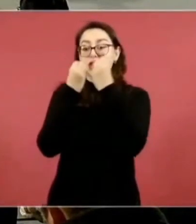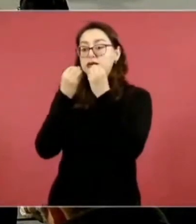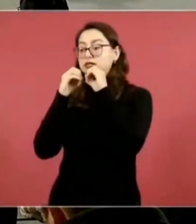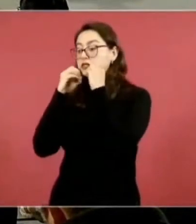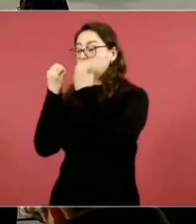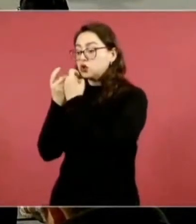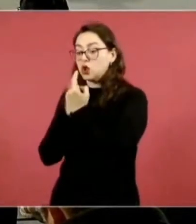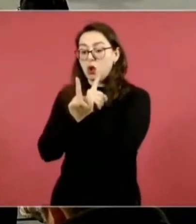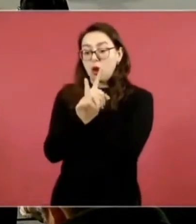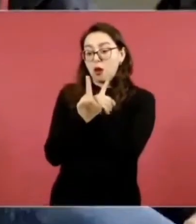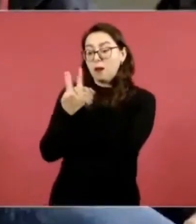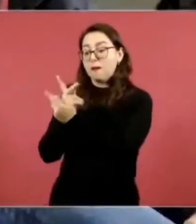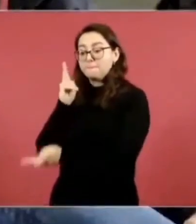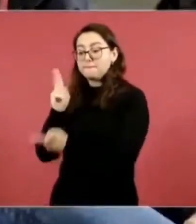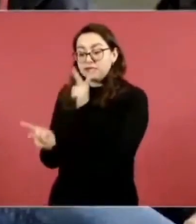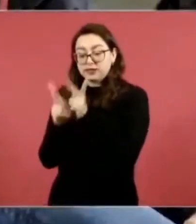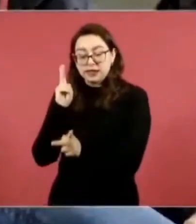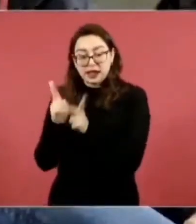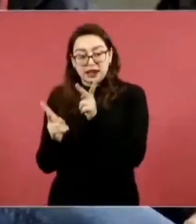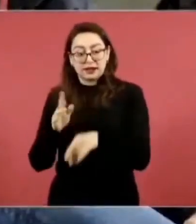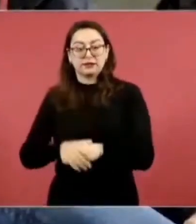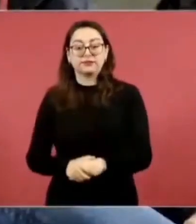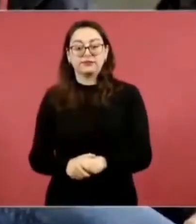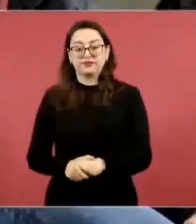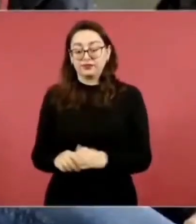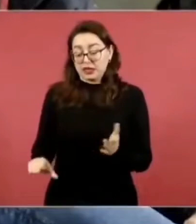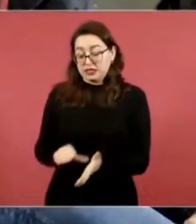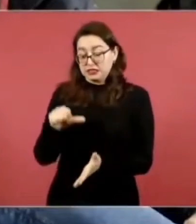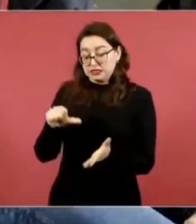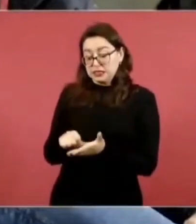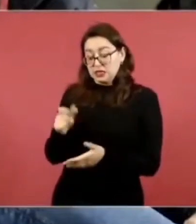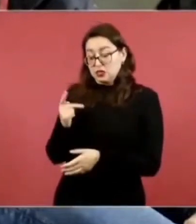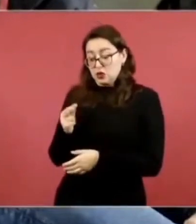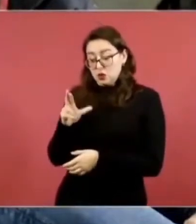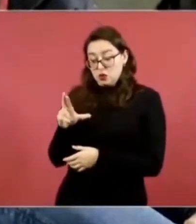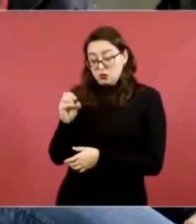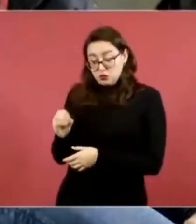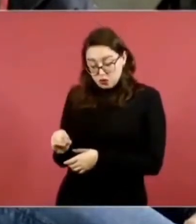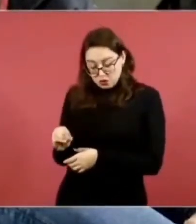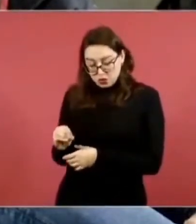o personas. En el caso del Centro PRO, por ejemplo,